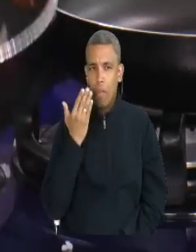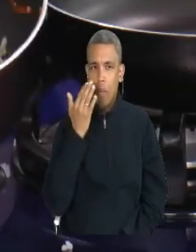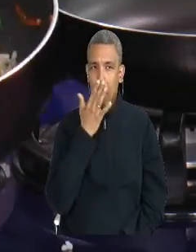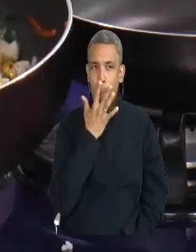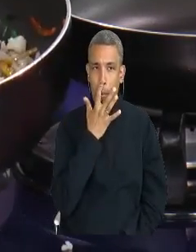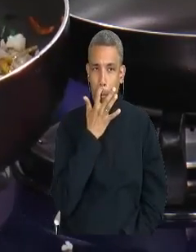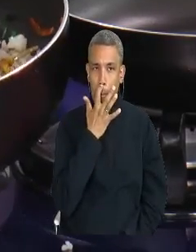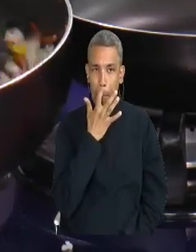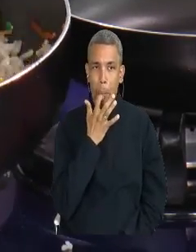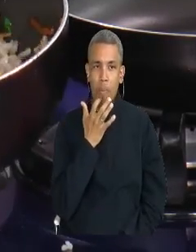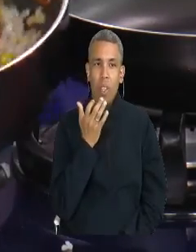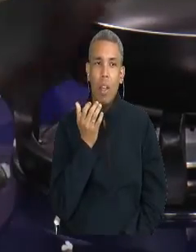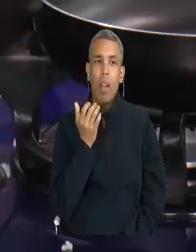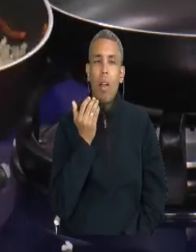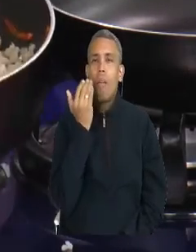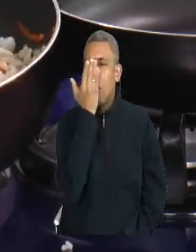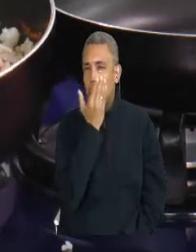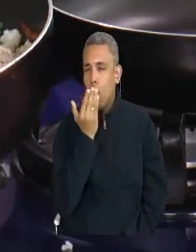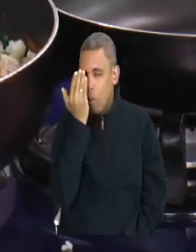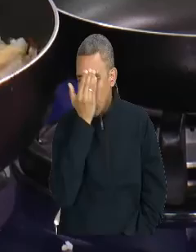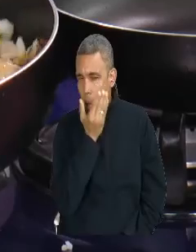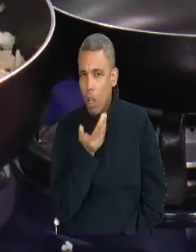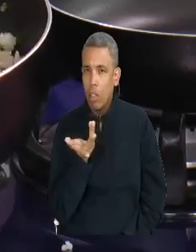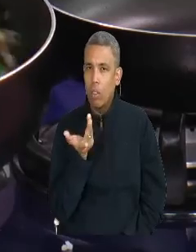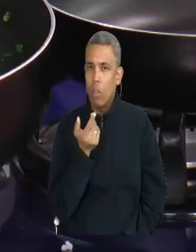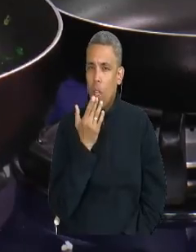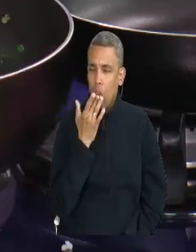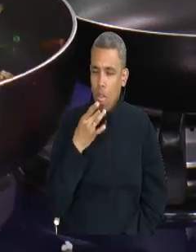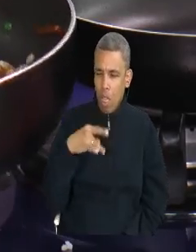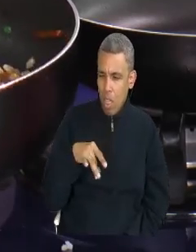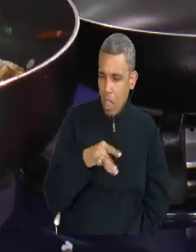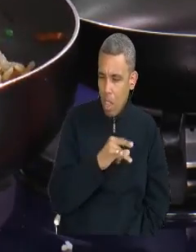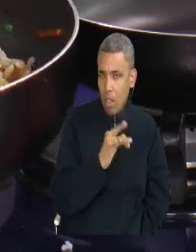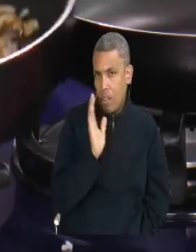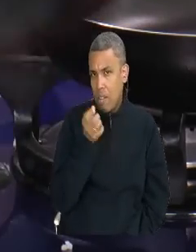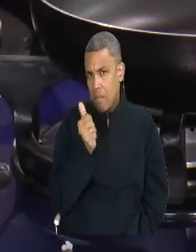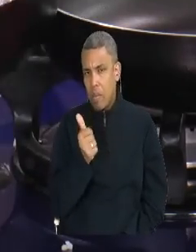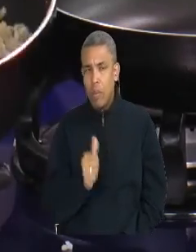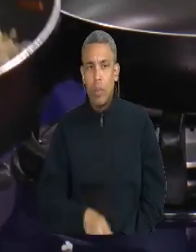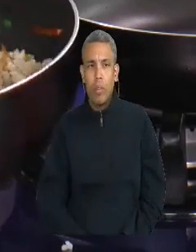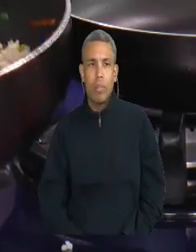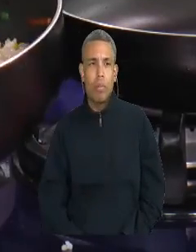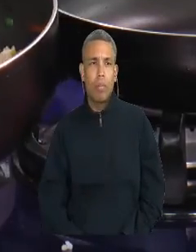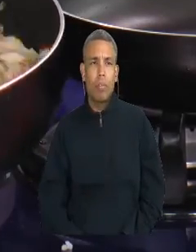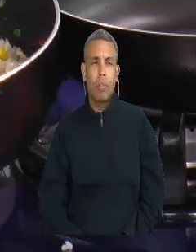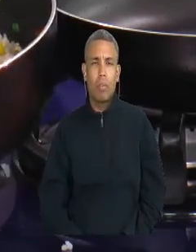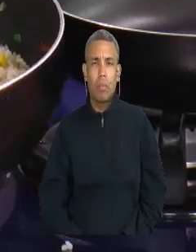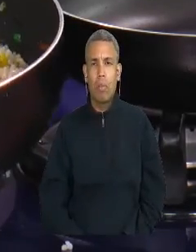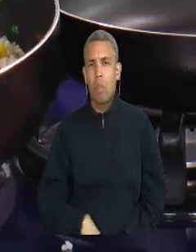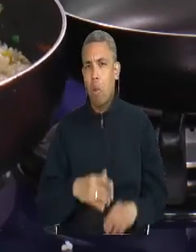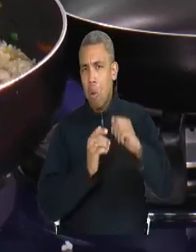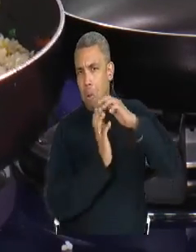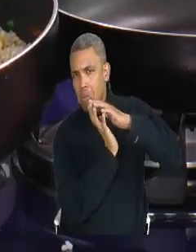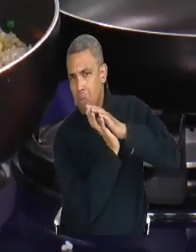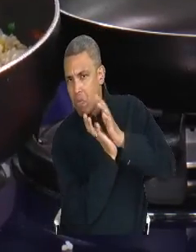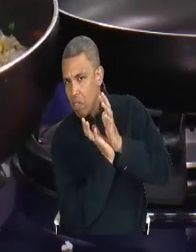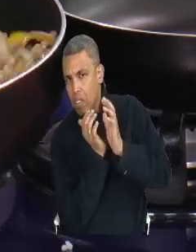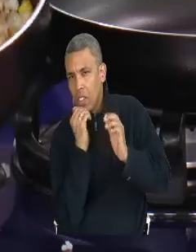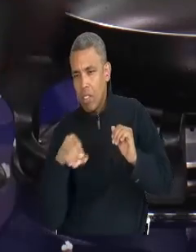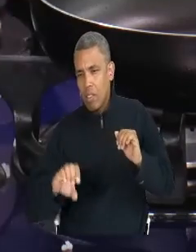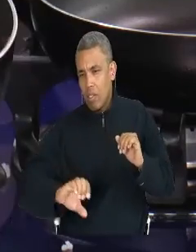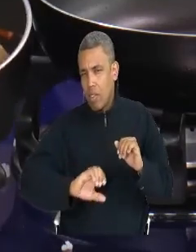color agradable. Si nos falta de pronto un poquito de salsa de ostras, de salsa teriyaki,